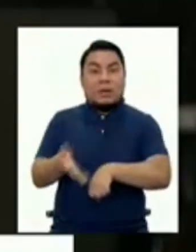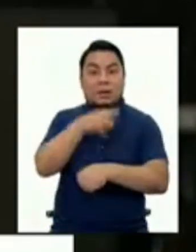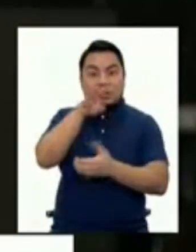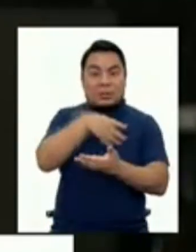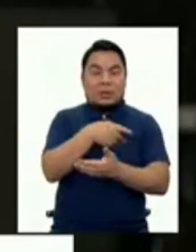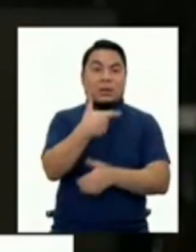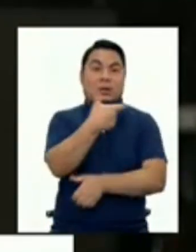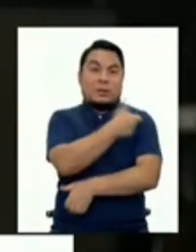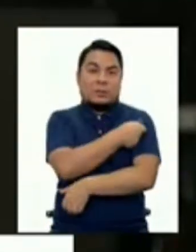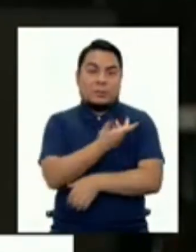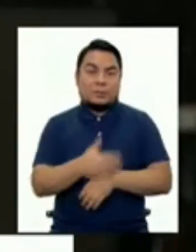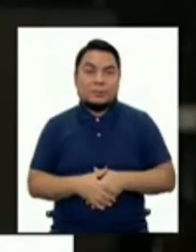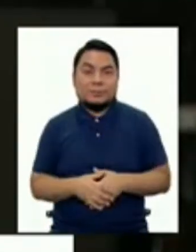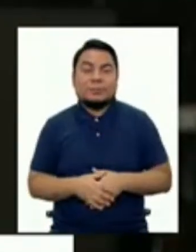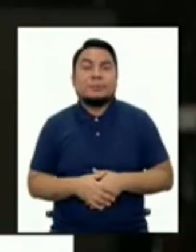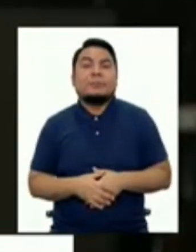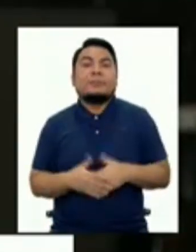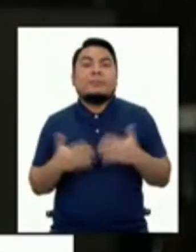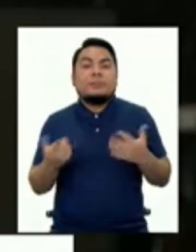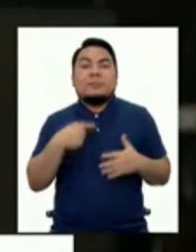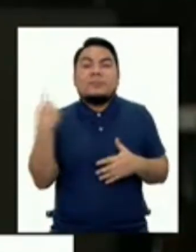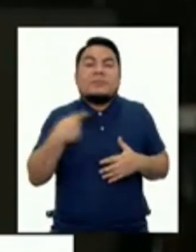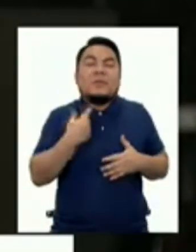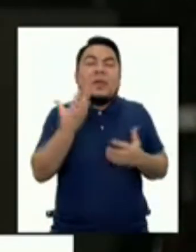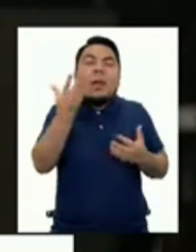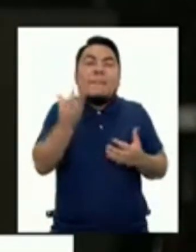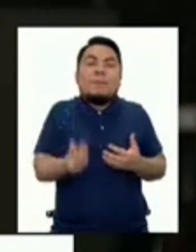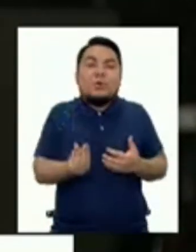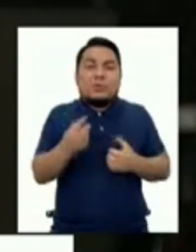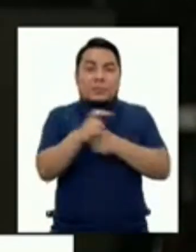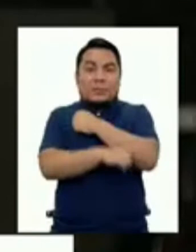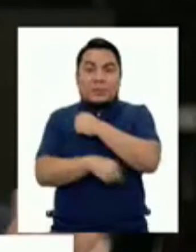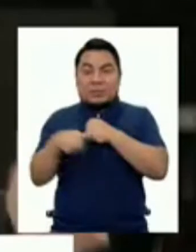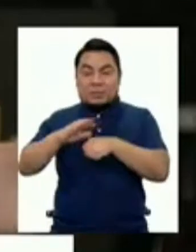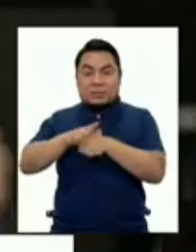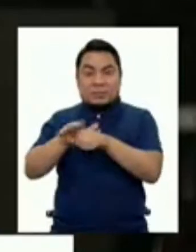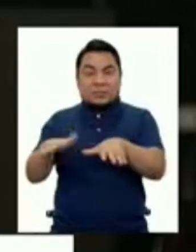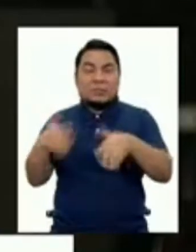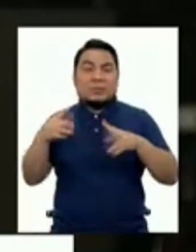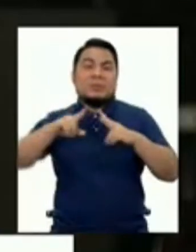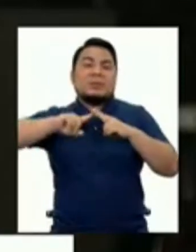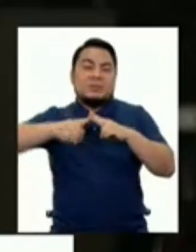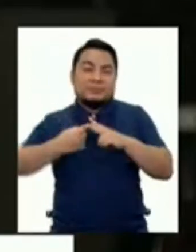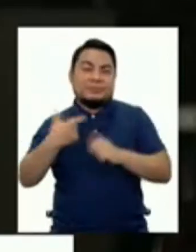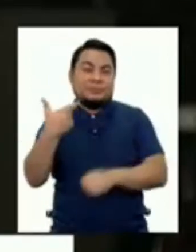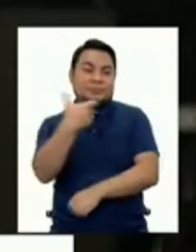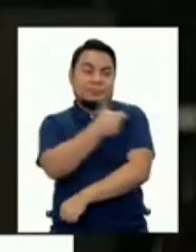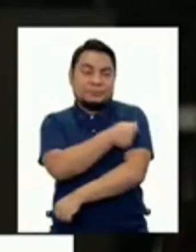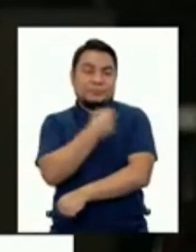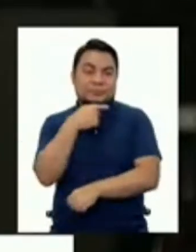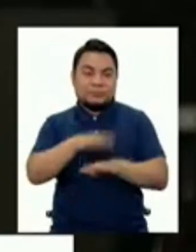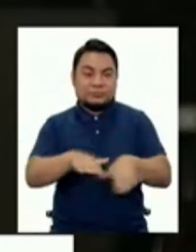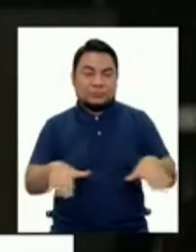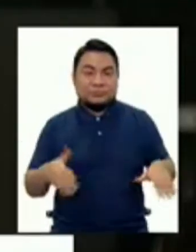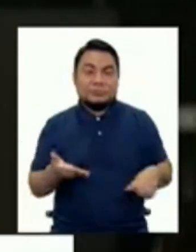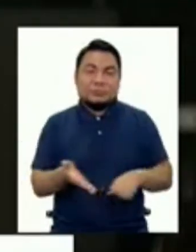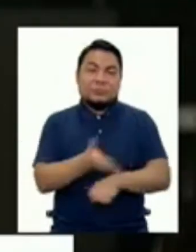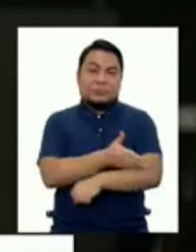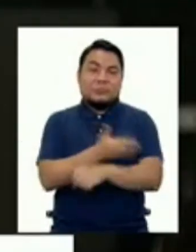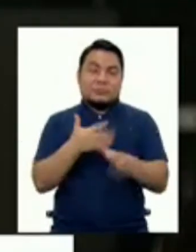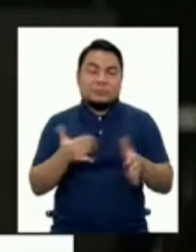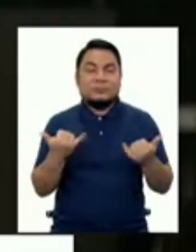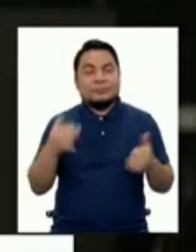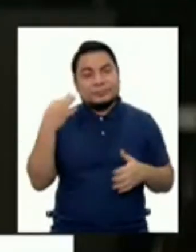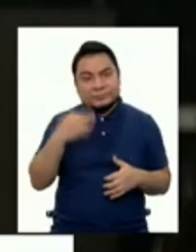en nuestro calendario vacunal. Somos uno de los pocos países que en plena pandemia inició su vacunación de sus niños y